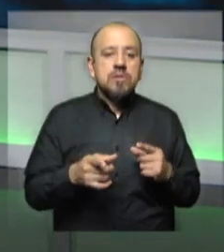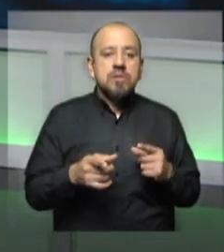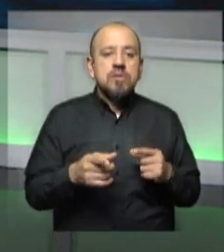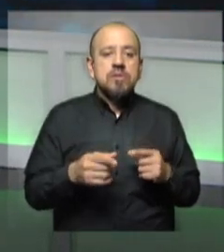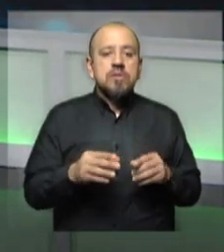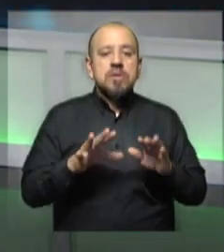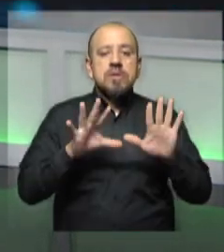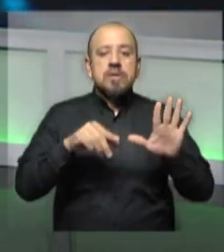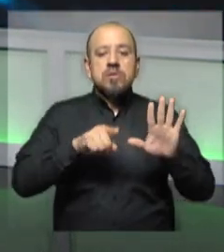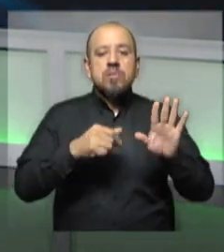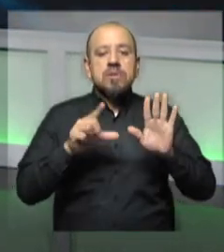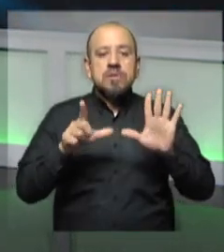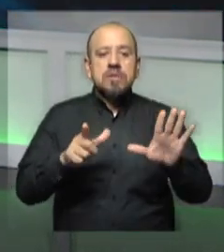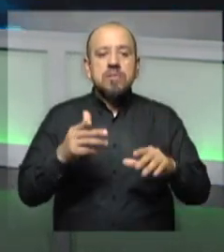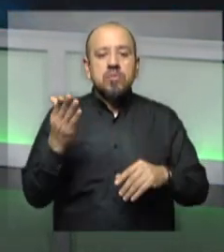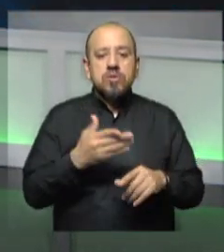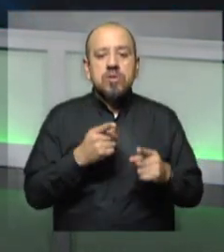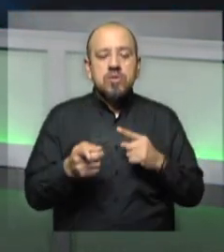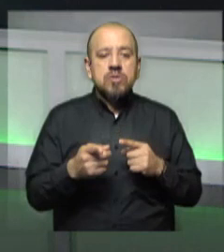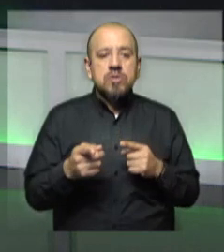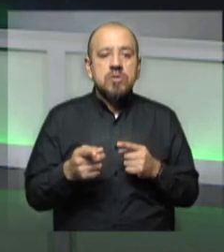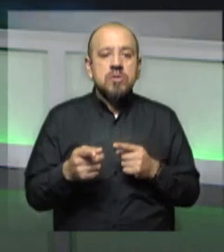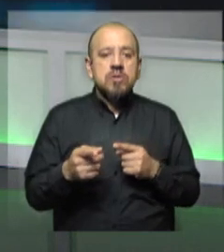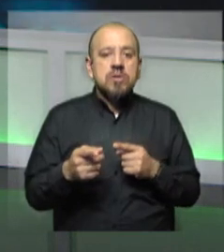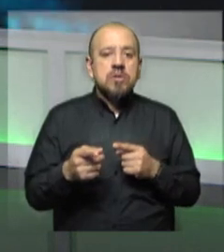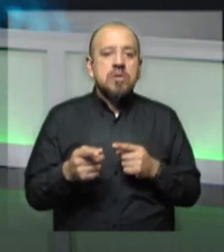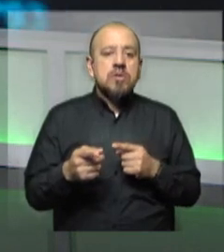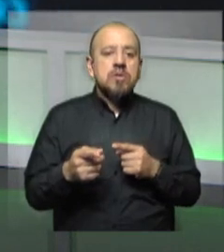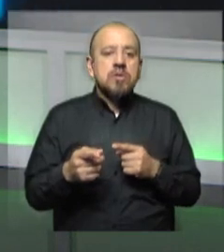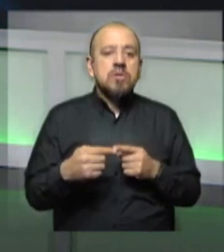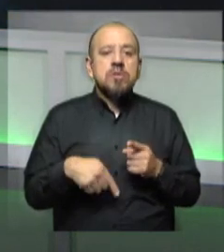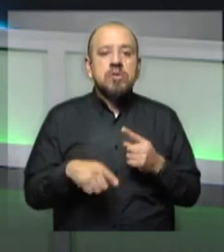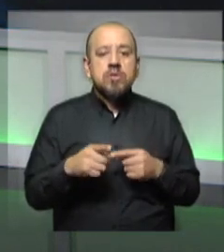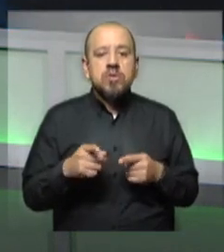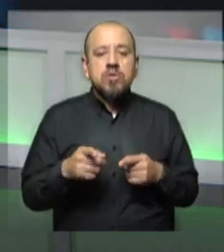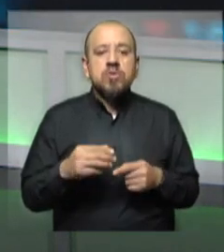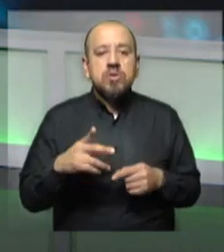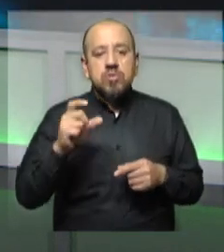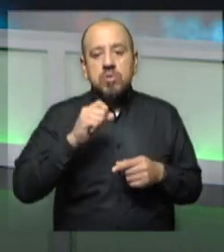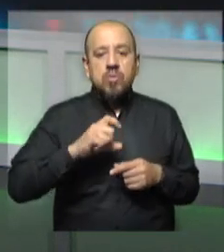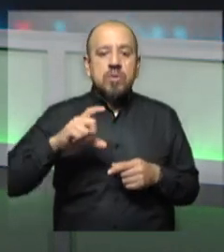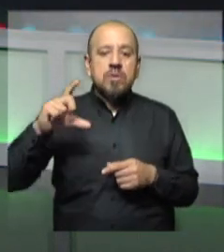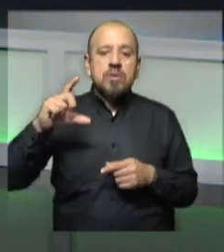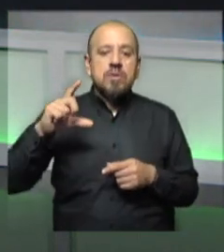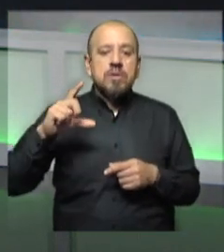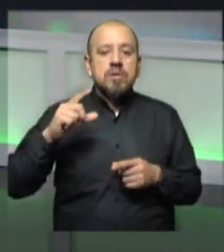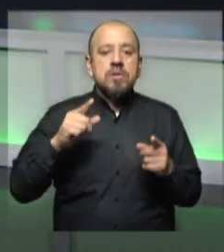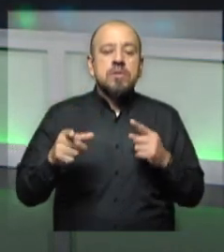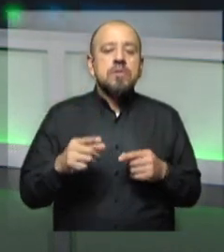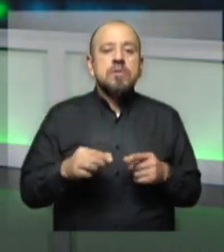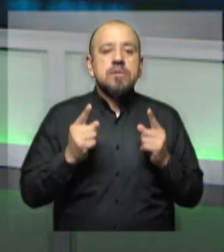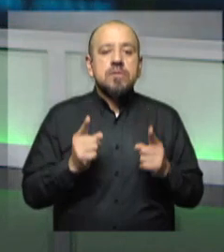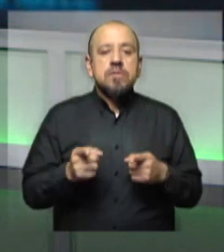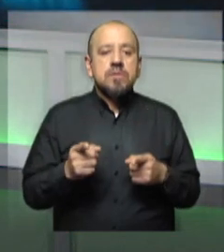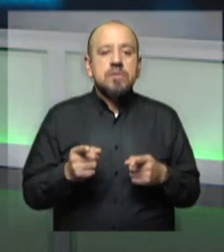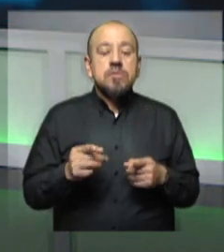alcanzó al 10,7% de las personas en el el primer semestre sí esto implica Un aumento Sí en el dato observado que también